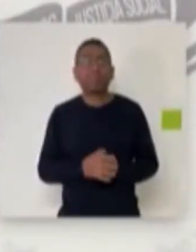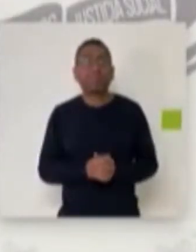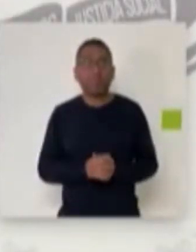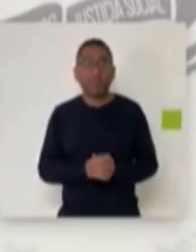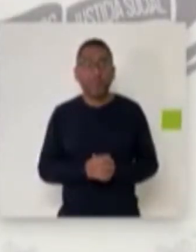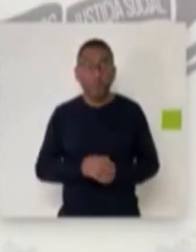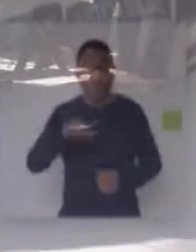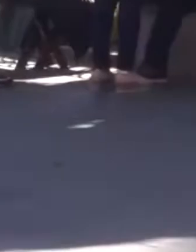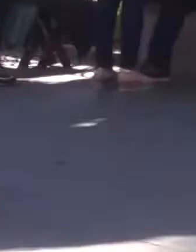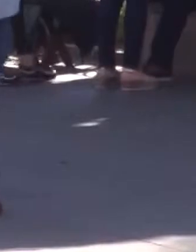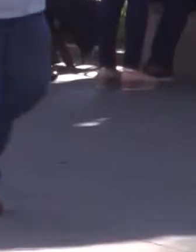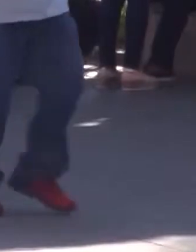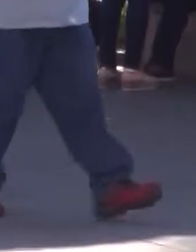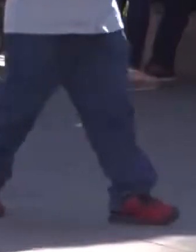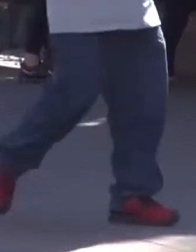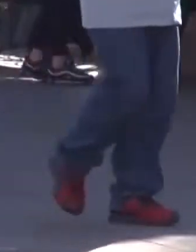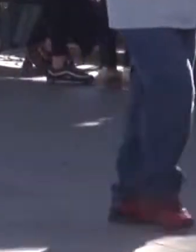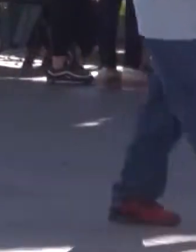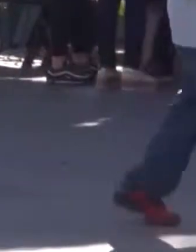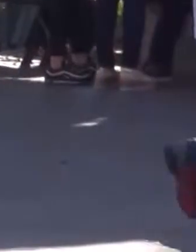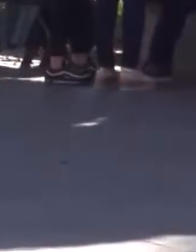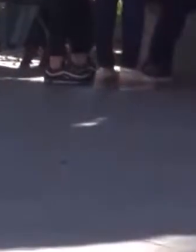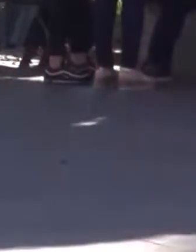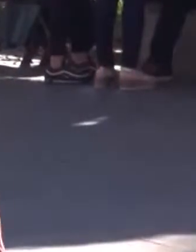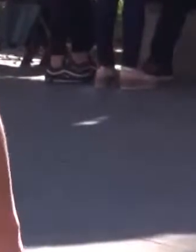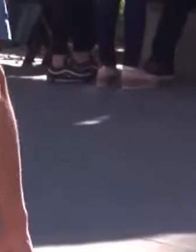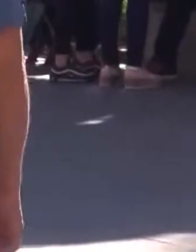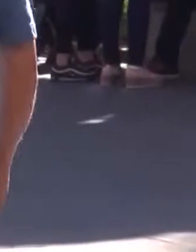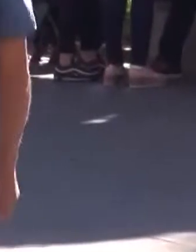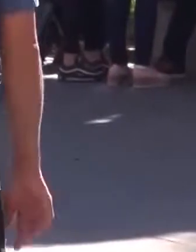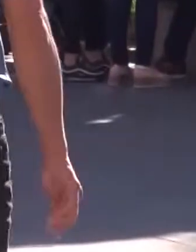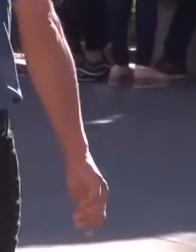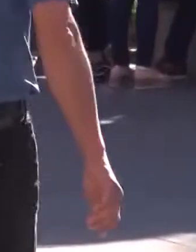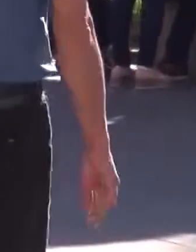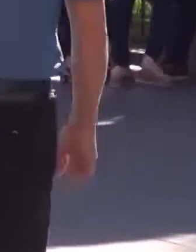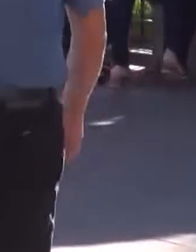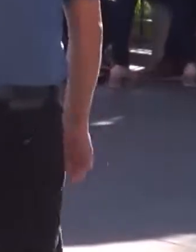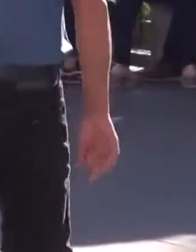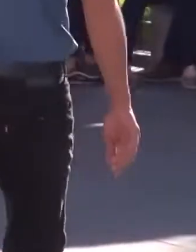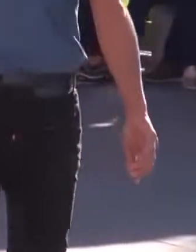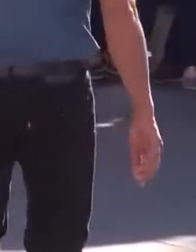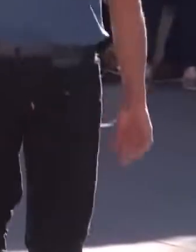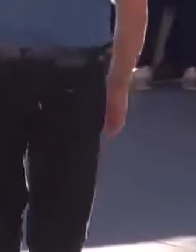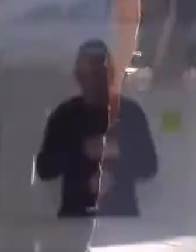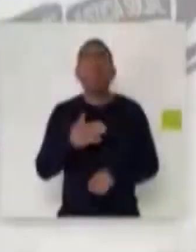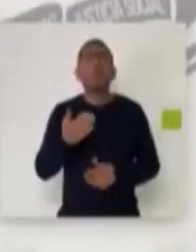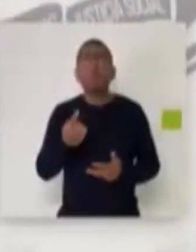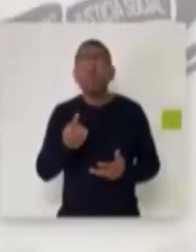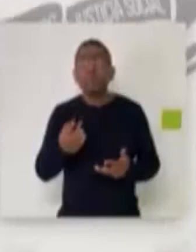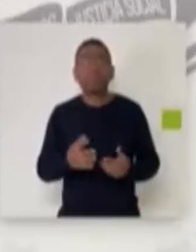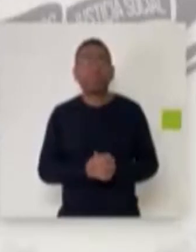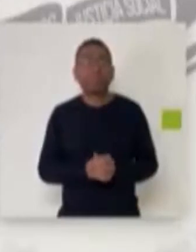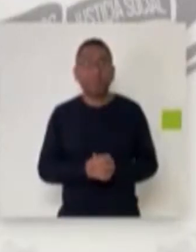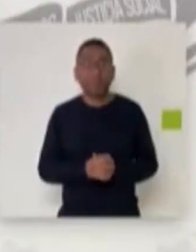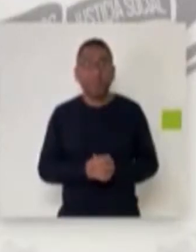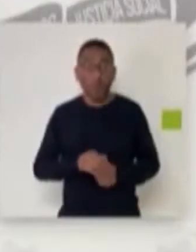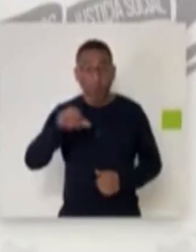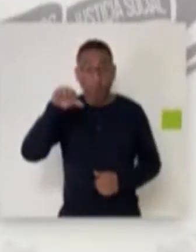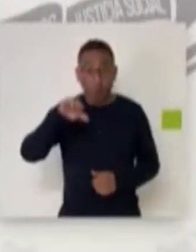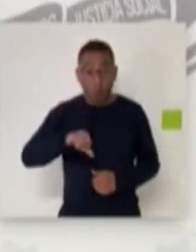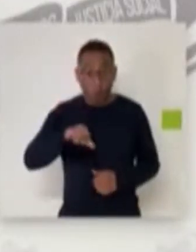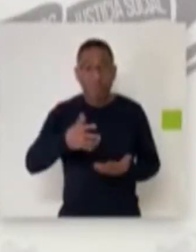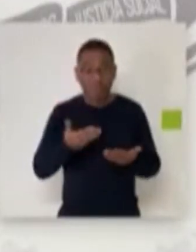también son tres los municipios que hasta el corte de este viernes presentan la variante alfa, gamma y delta. La condición